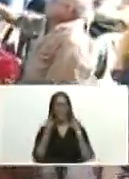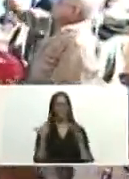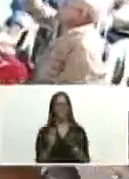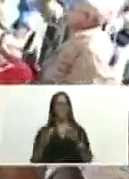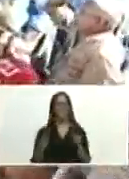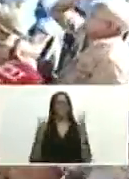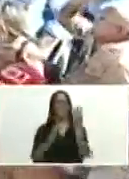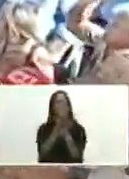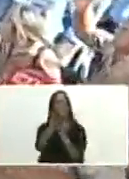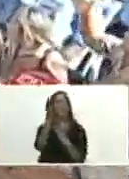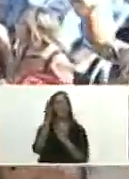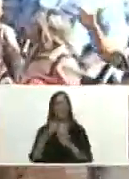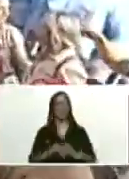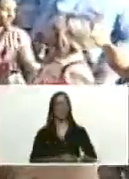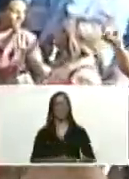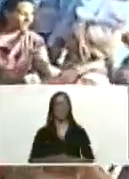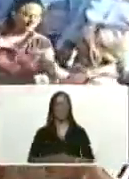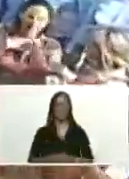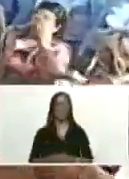la victoria siempre